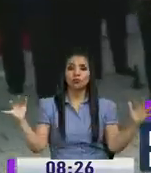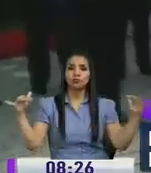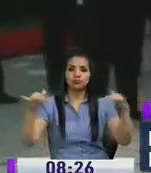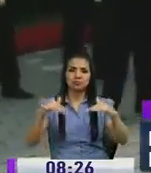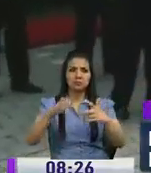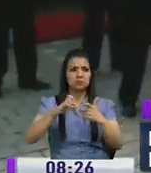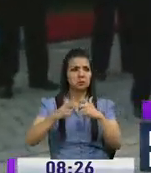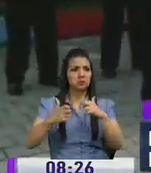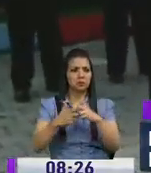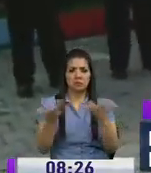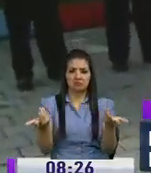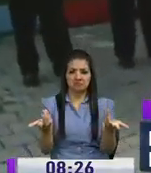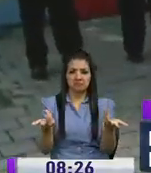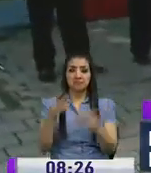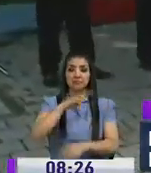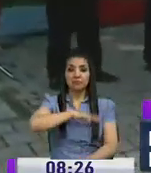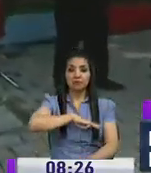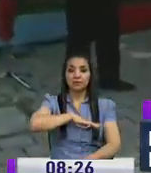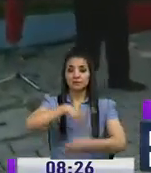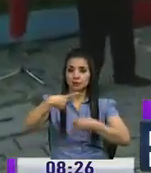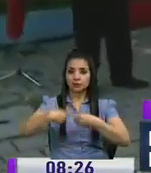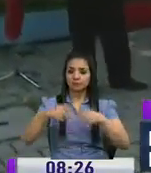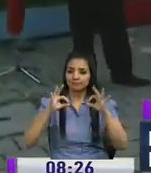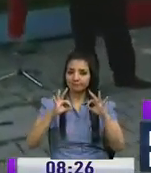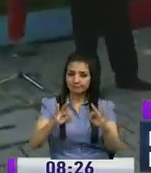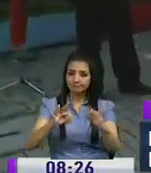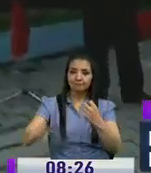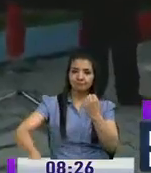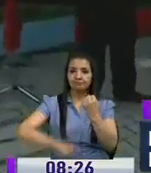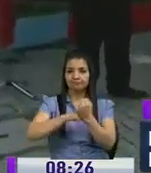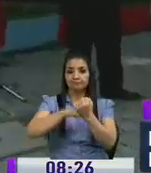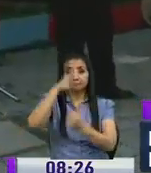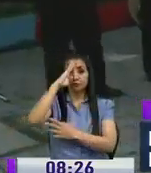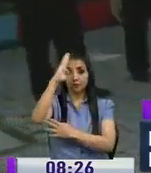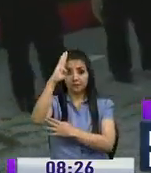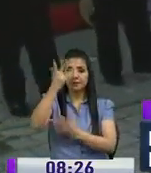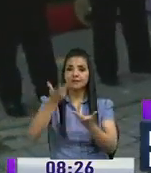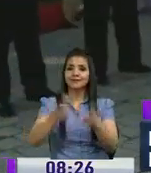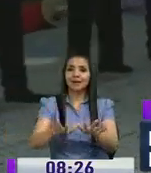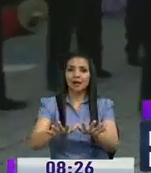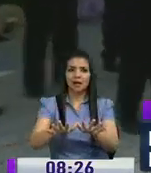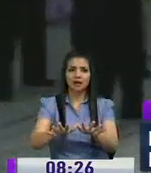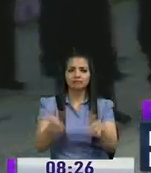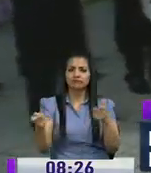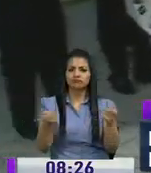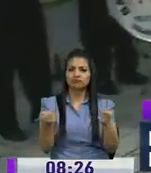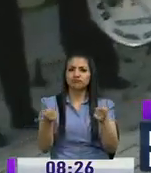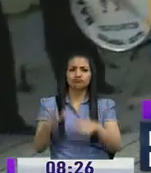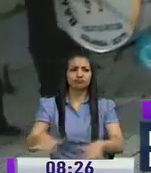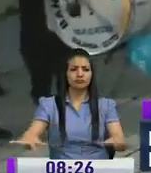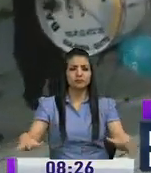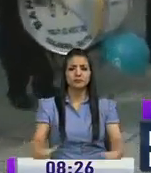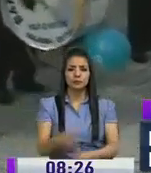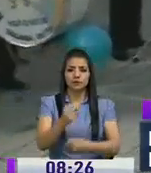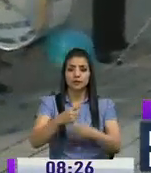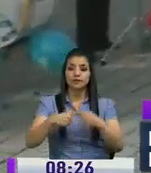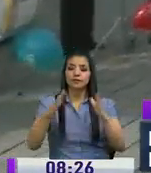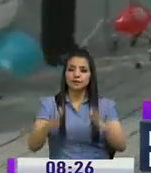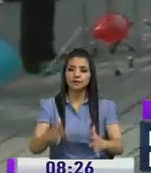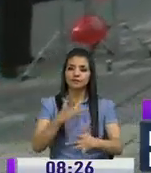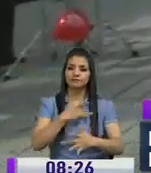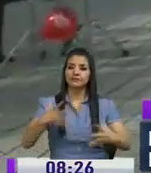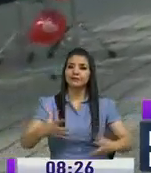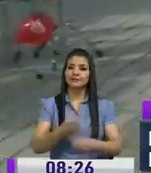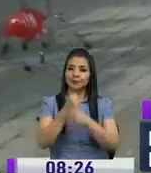ningún inconveniente, puesto que el municipio de Quito, en colaboración con la Policía Nacional, ha montado todo un operativo de seguridad para que los quiteños podamos